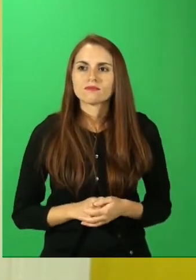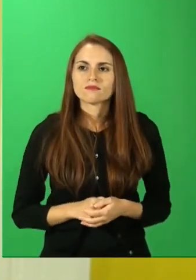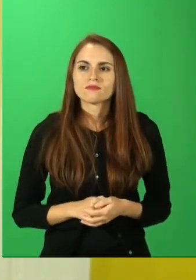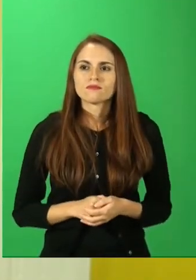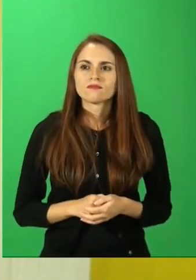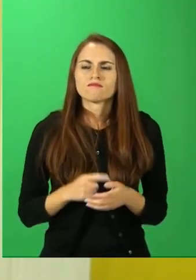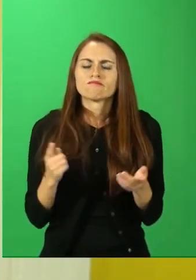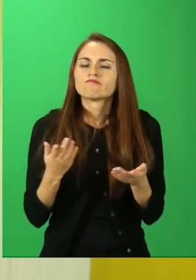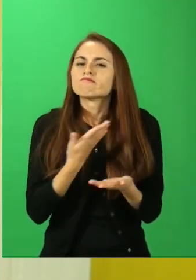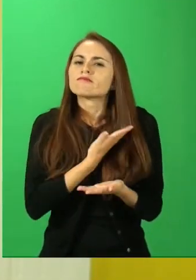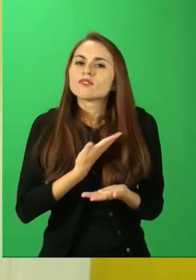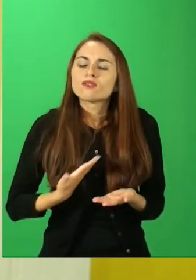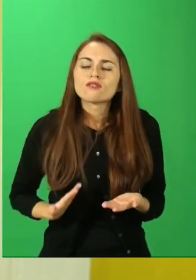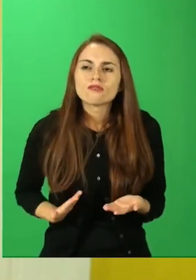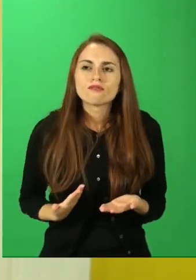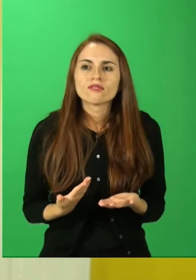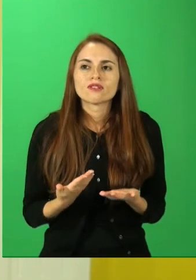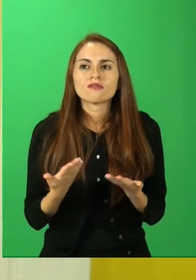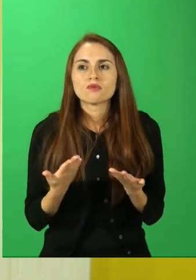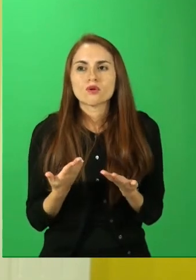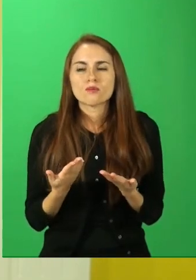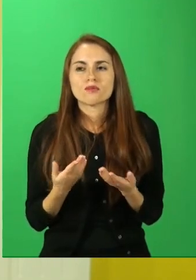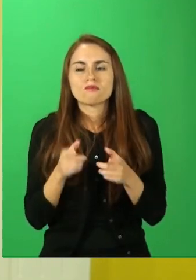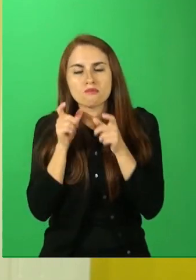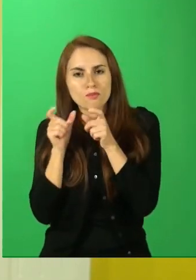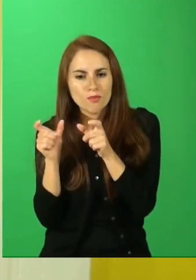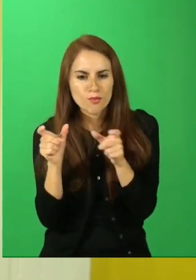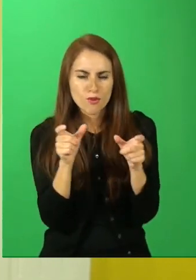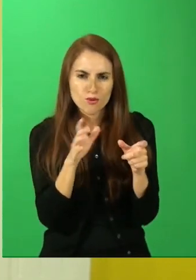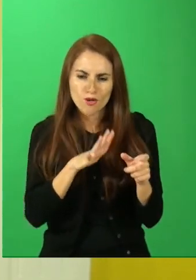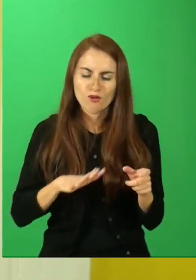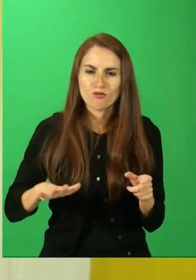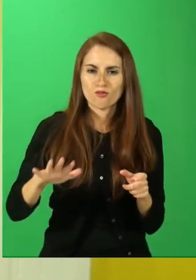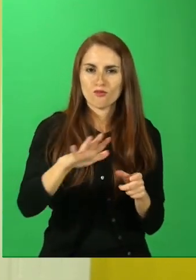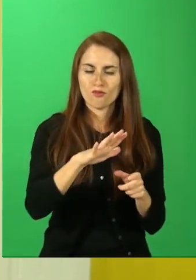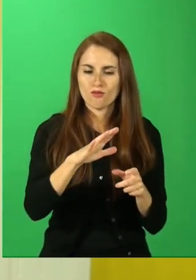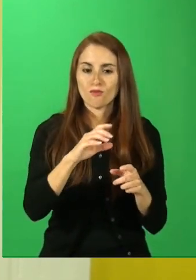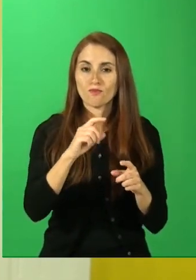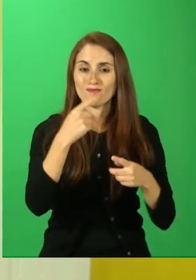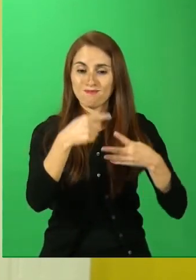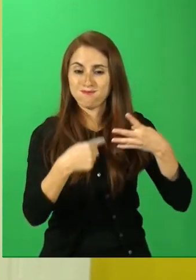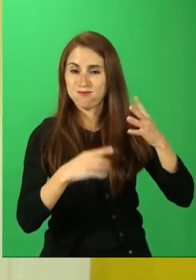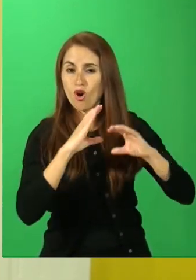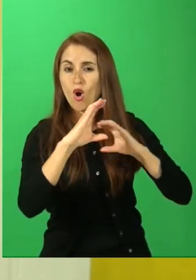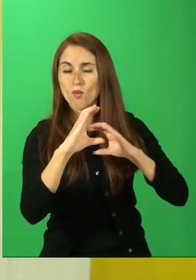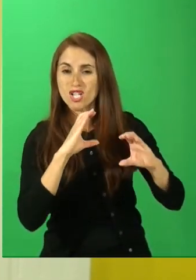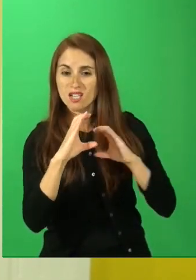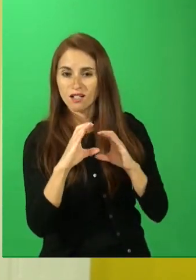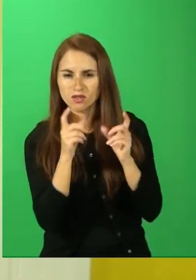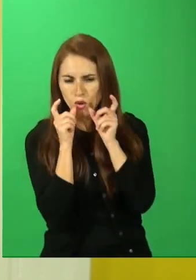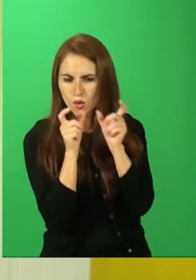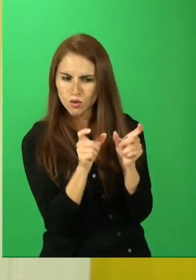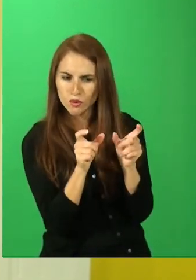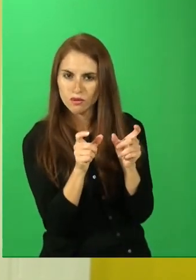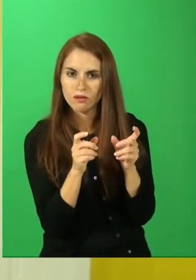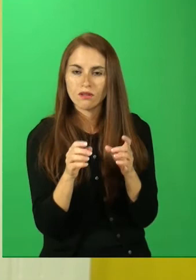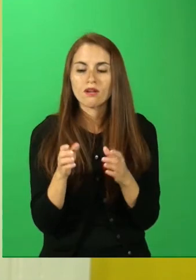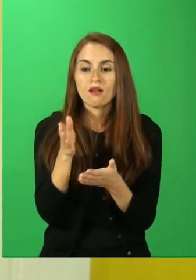estos gobiernos controlan las comunicaciones, controlan la